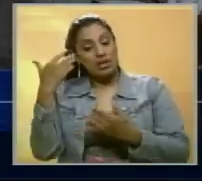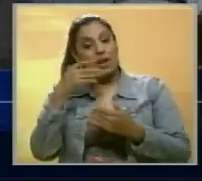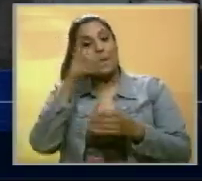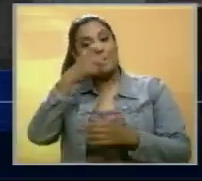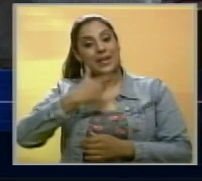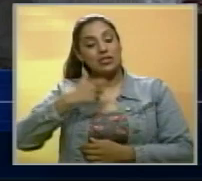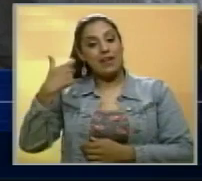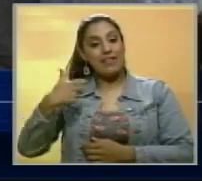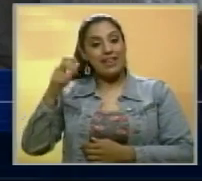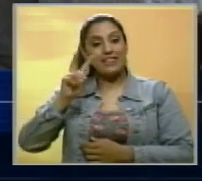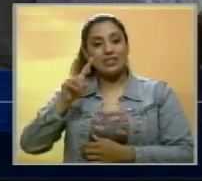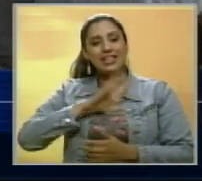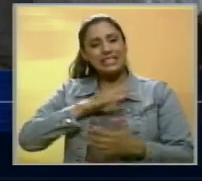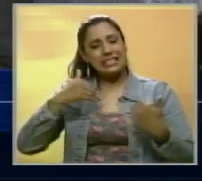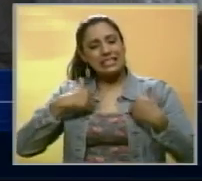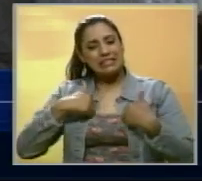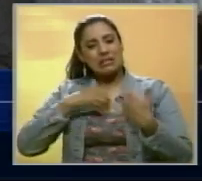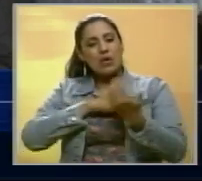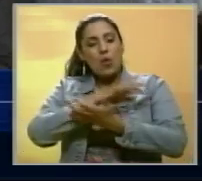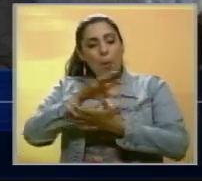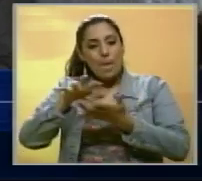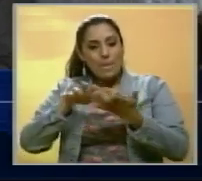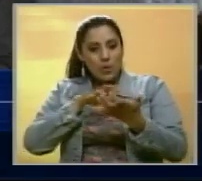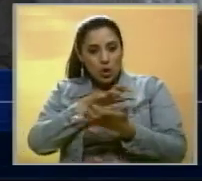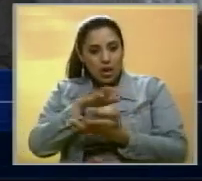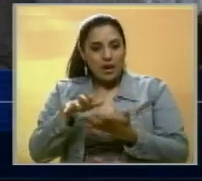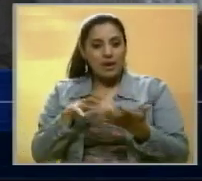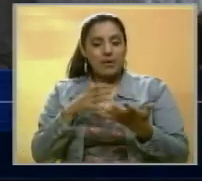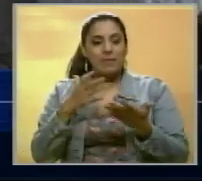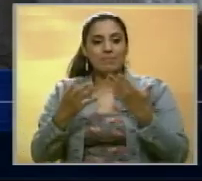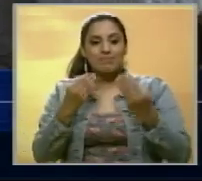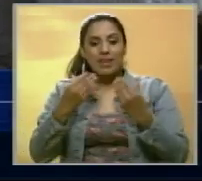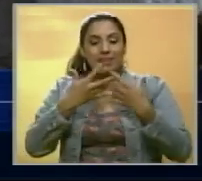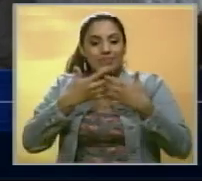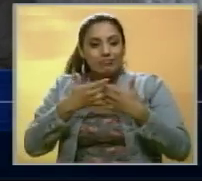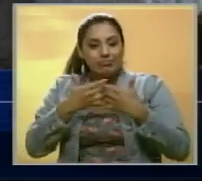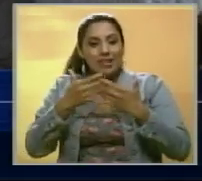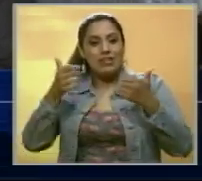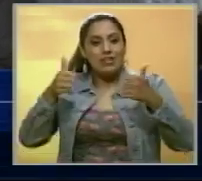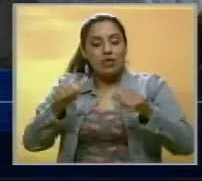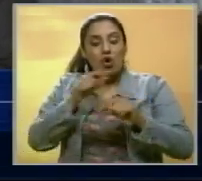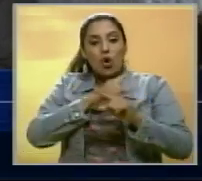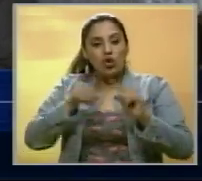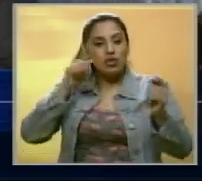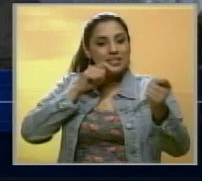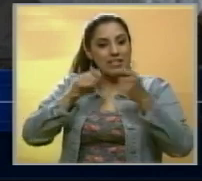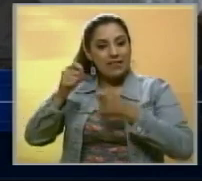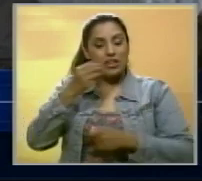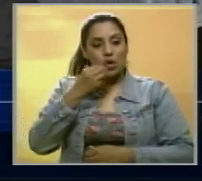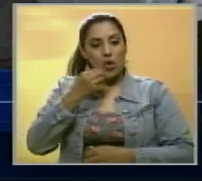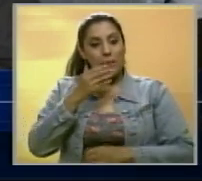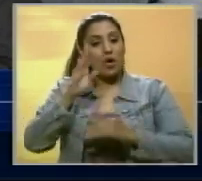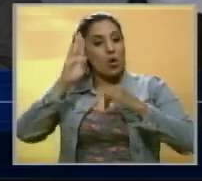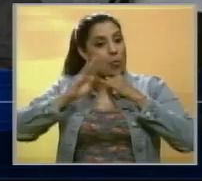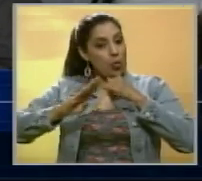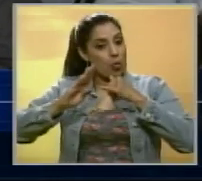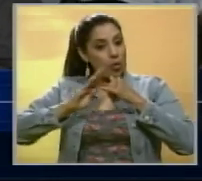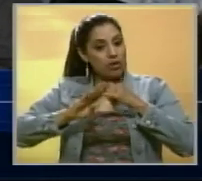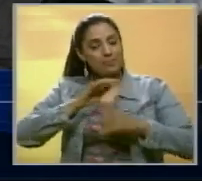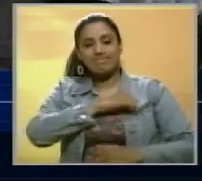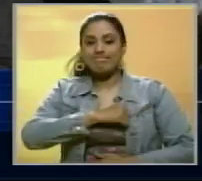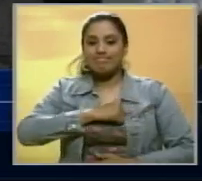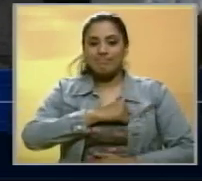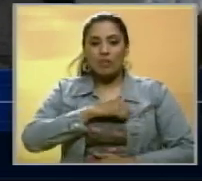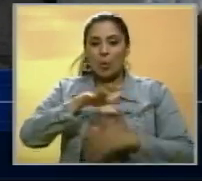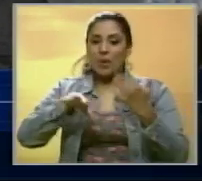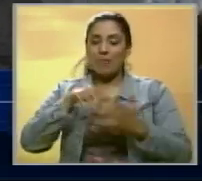los venezolanos han venido enfrentando el problema de la producción y también la distribución de alimentos. Por último, lamentó